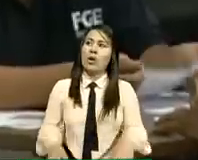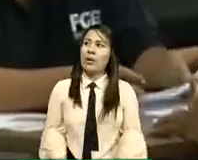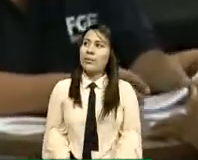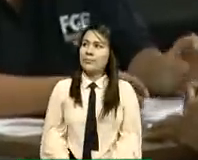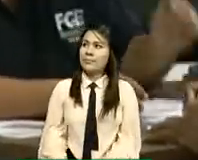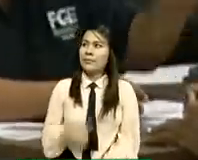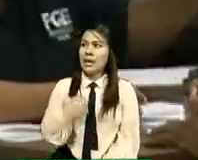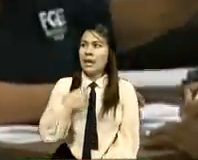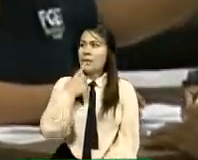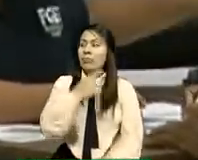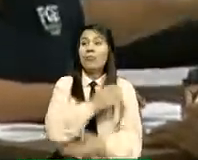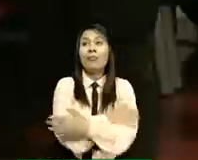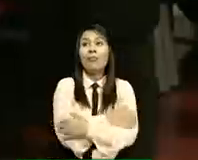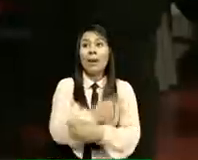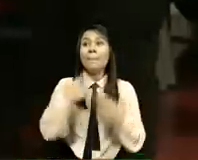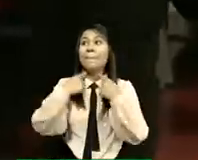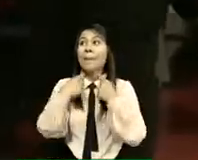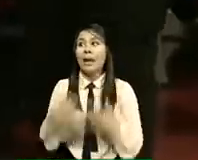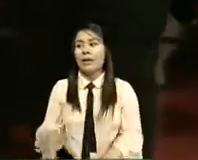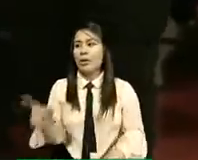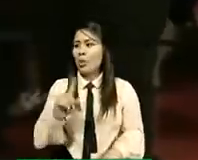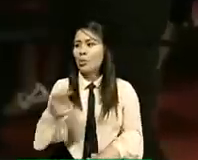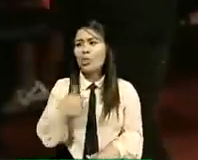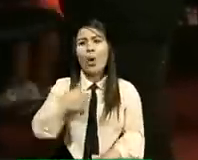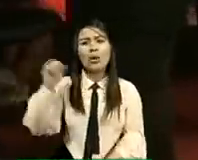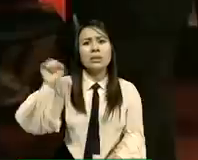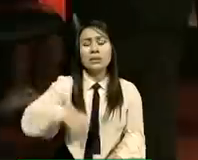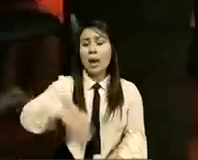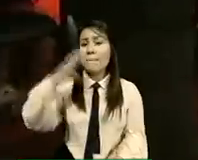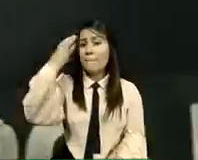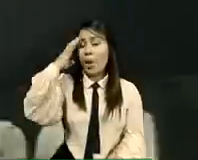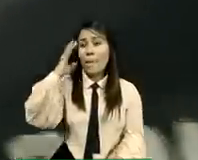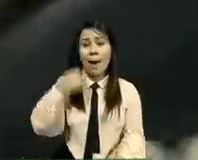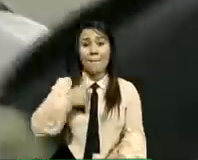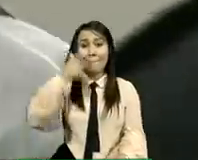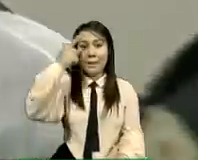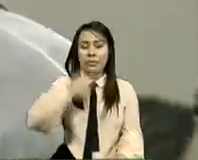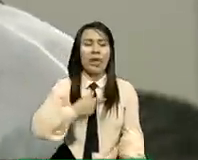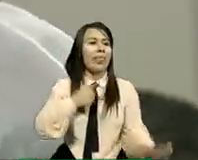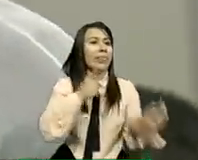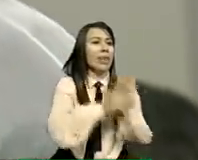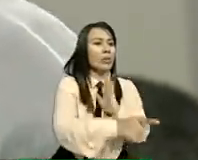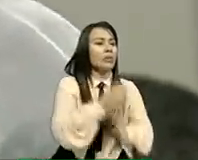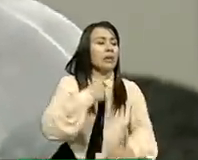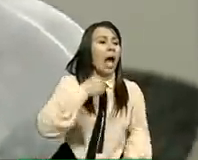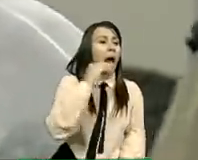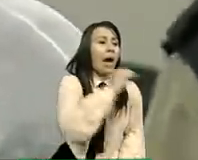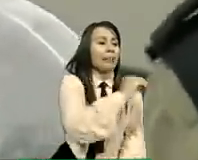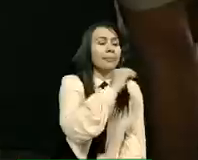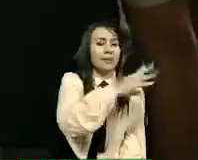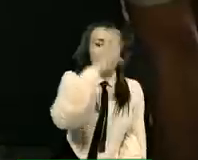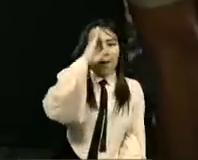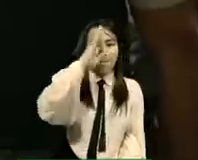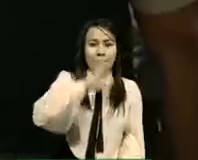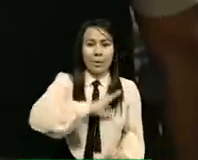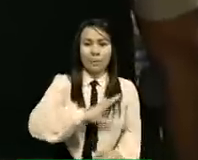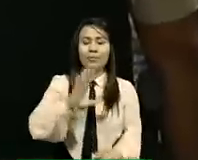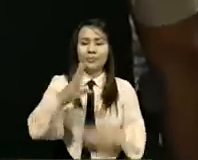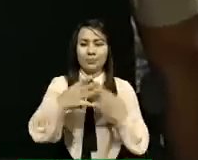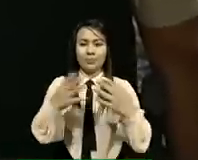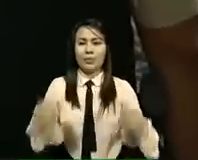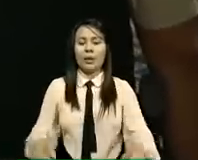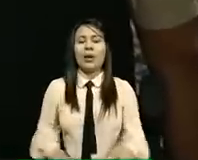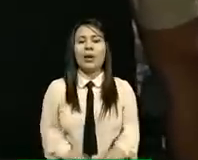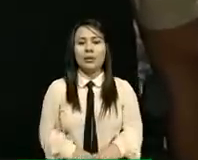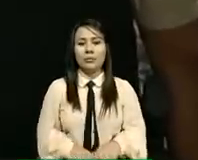con los brazos cruzados. Pidió inmediatamente apoyo a la Policía Nacional, que pasaba por aquel sector del sur de Guayaquil, y fue capturado más